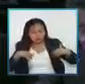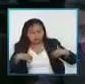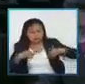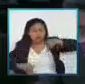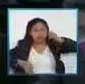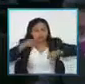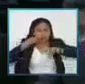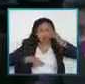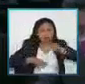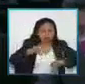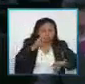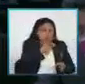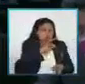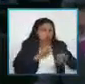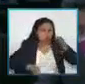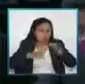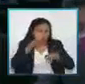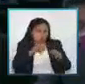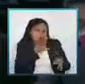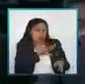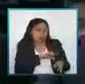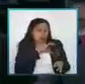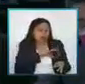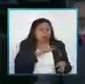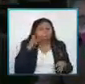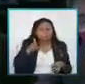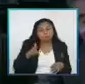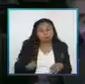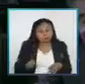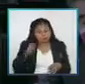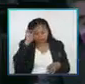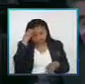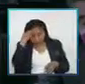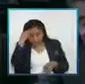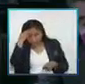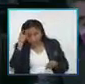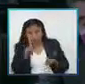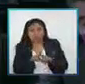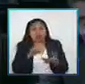Jurídicas y Sociales de las universidades del país.